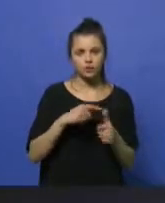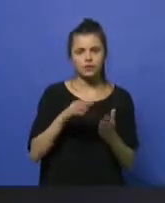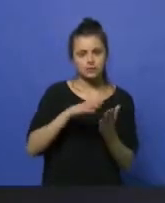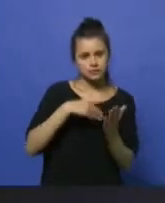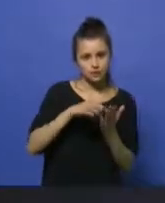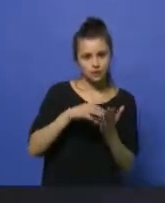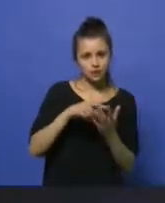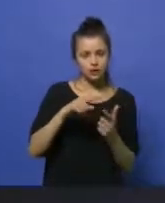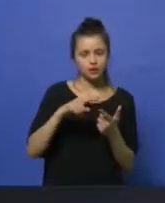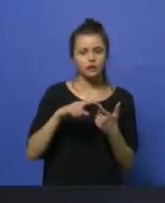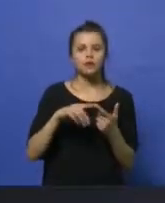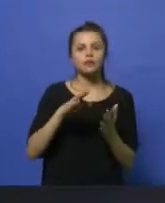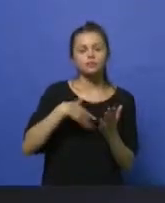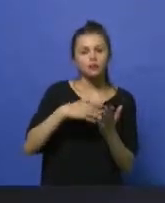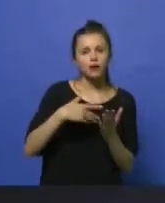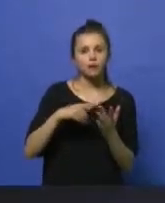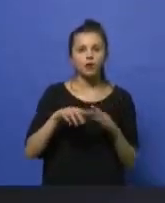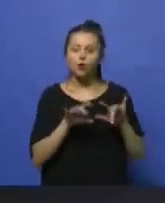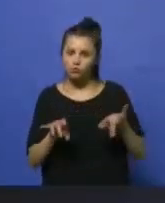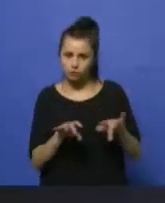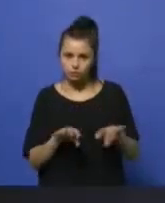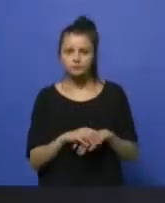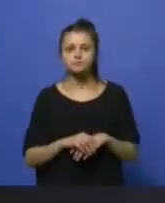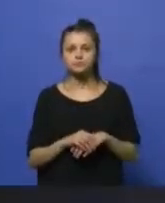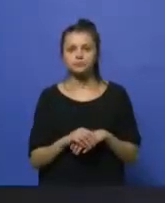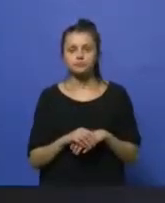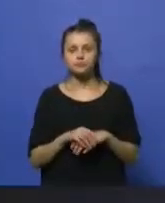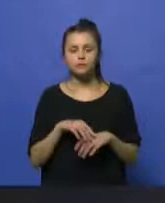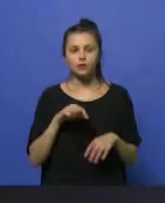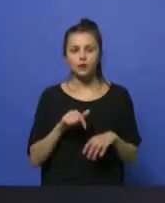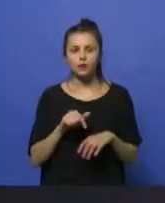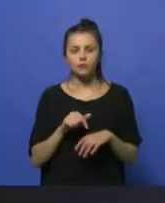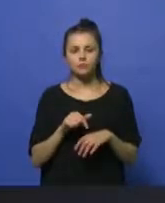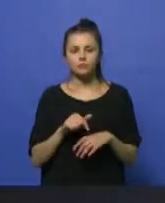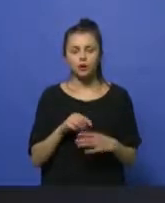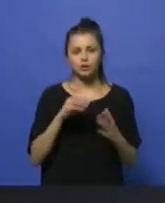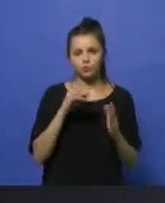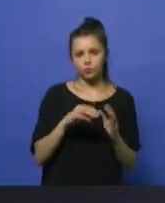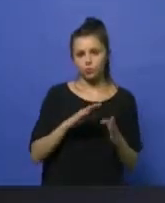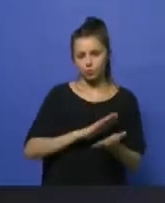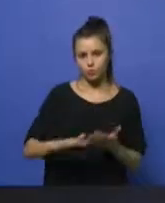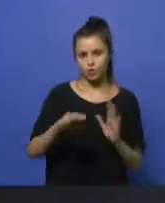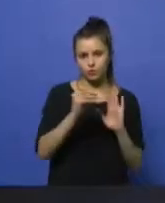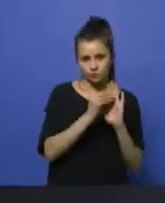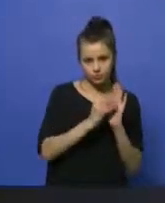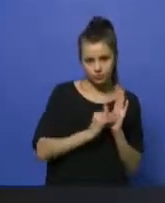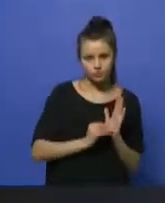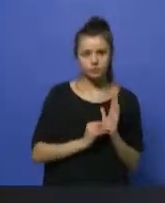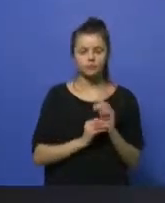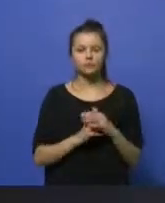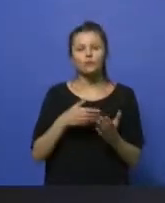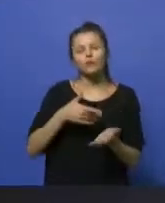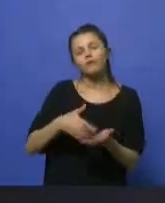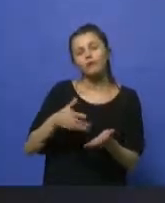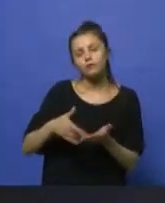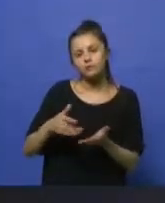y también computadoras portátiles o notebooks. En este caso, rige ya la nueva medida que termina excluyendo a